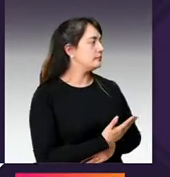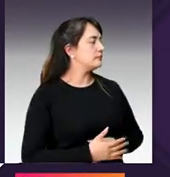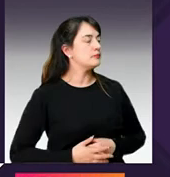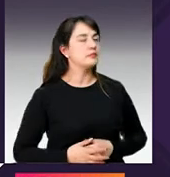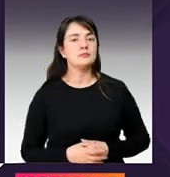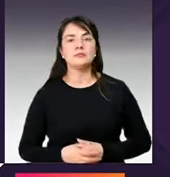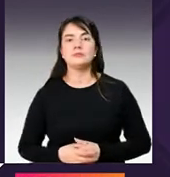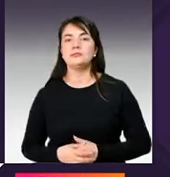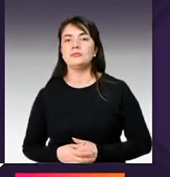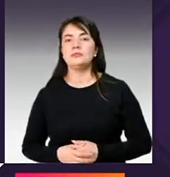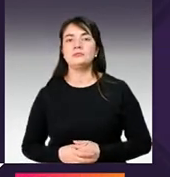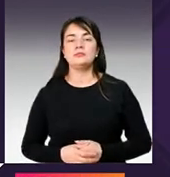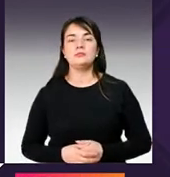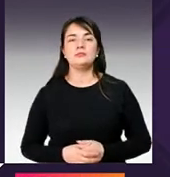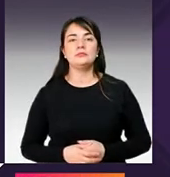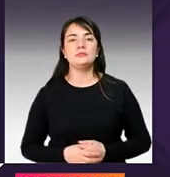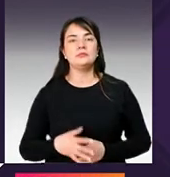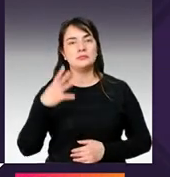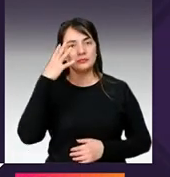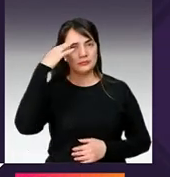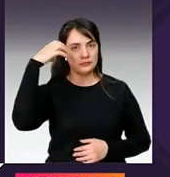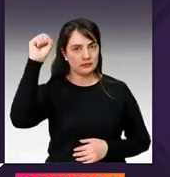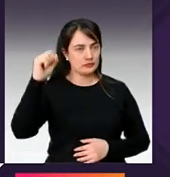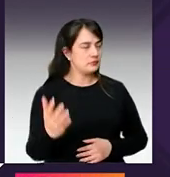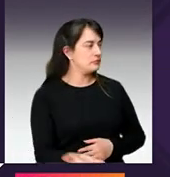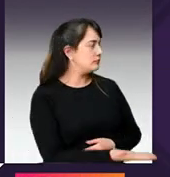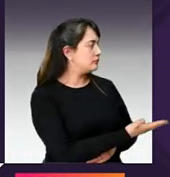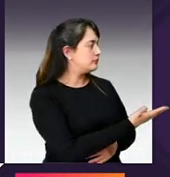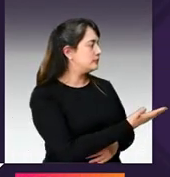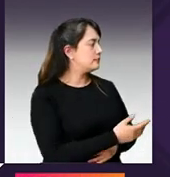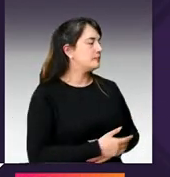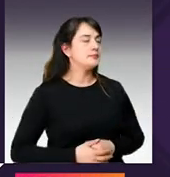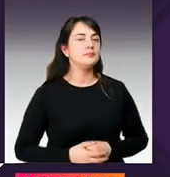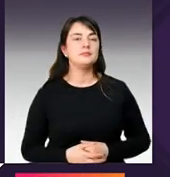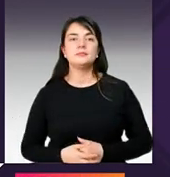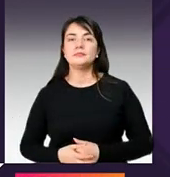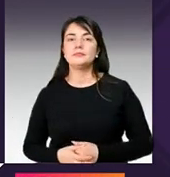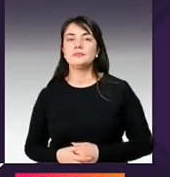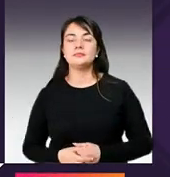Montevideo y en San Cristóbal en los barrios La Gloria Occidental y Canadá Oguira.